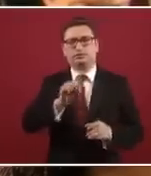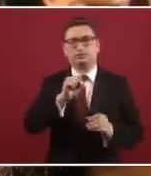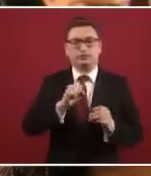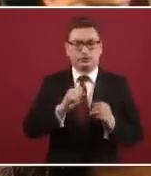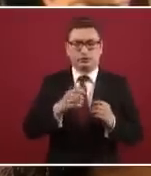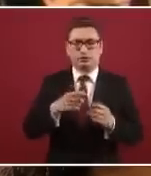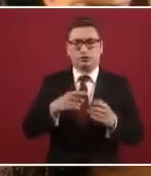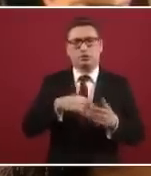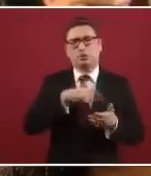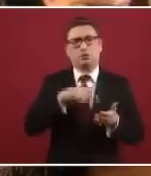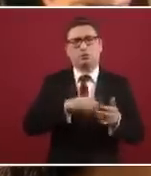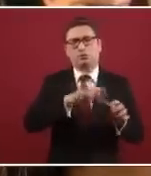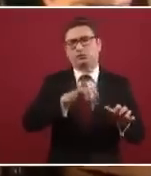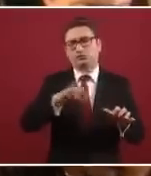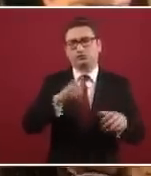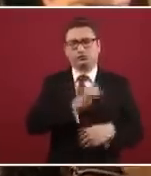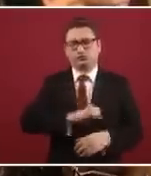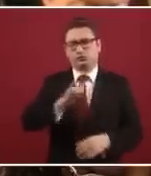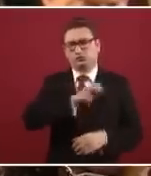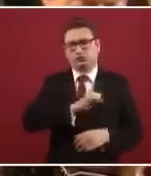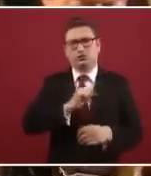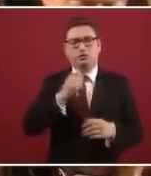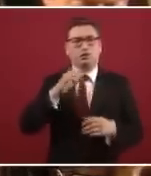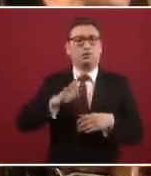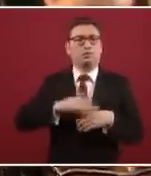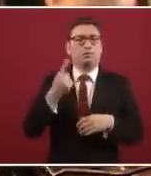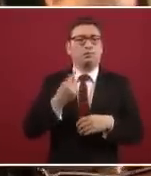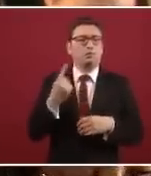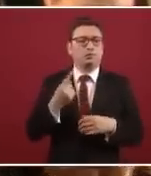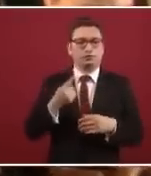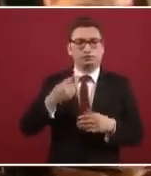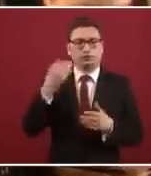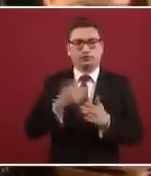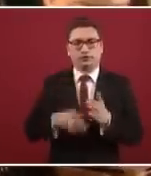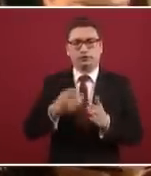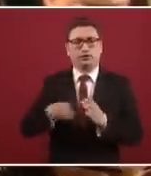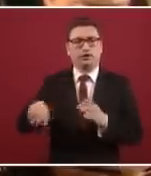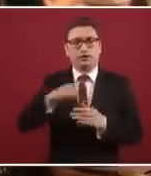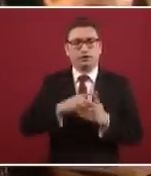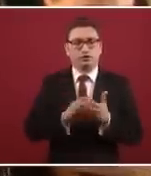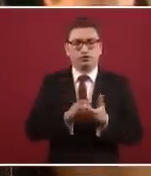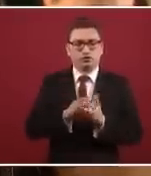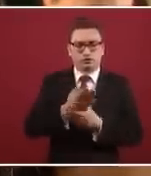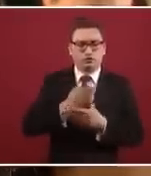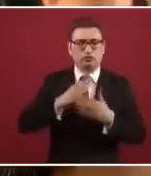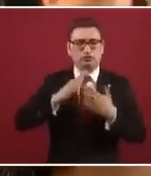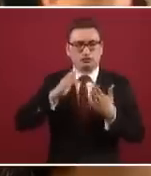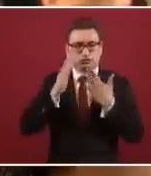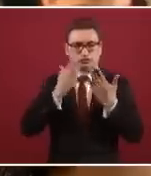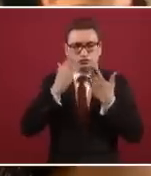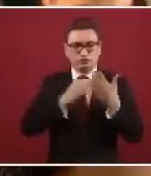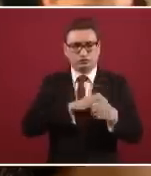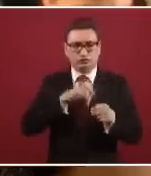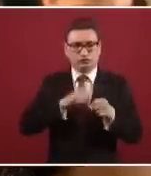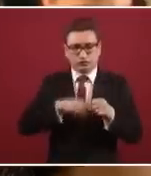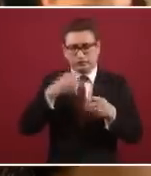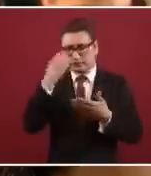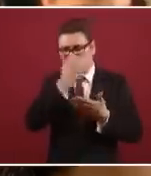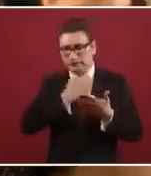médico, el sector salud, porque todavía no es garantía, después de que salen de la especialidad de este